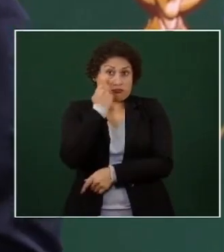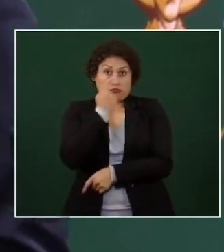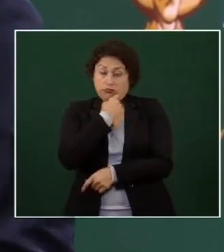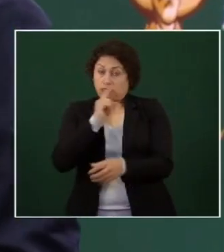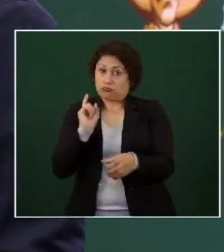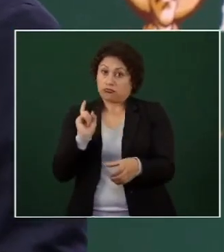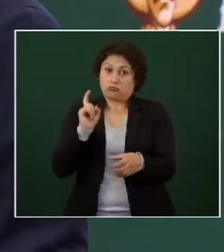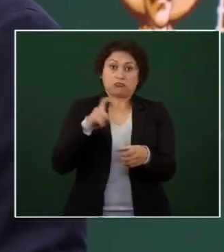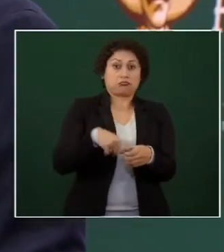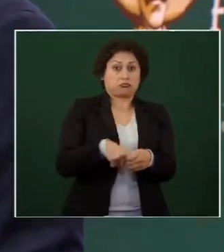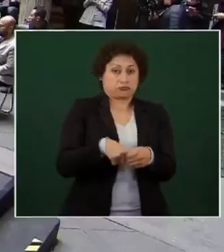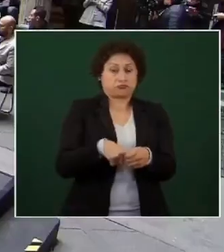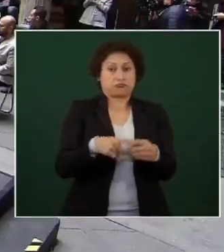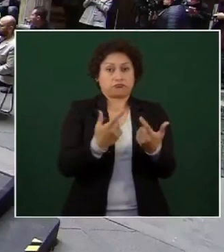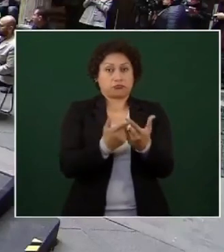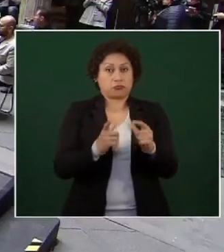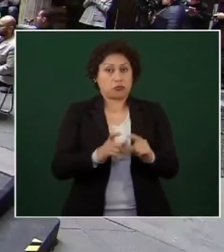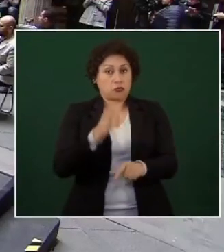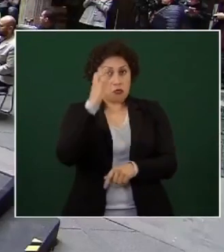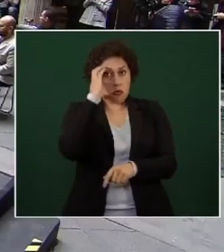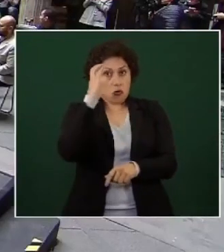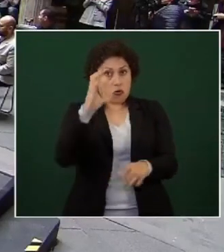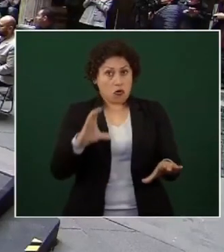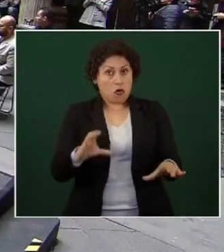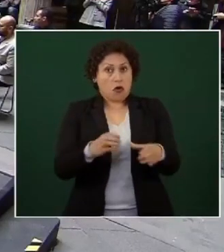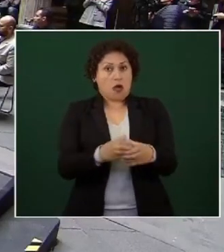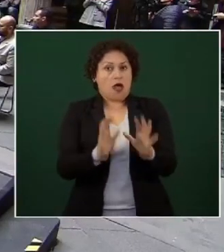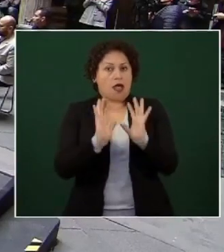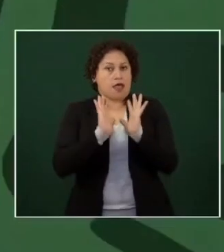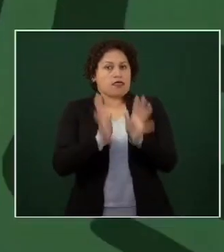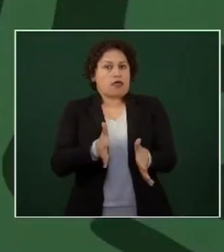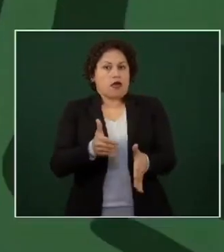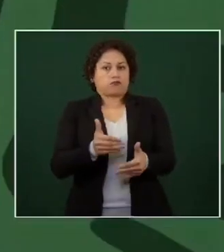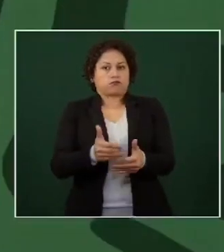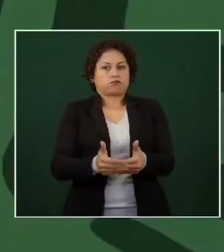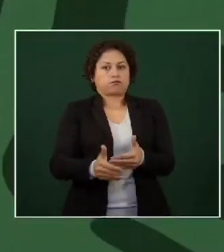siendo juzgado, vas a ser seguramente sentenciado,